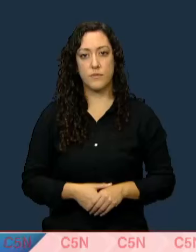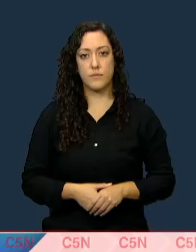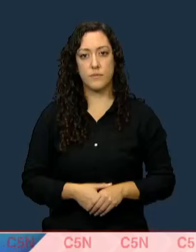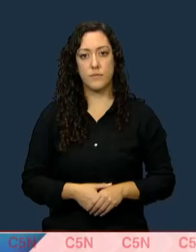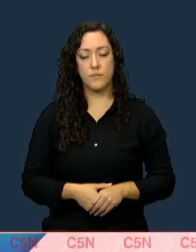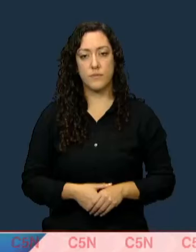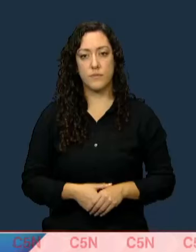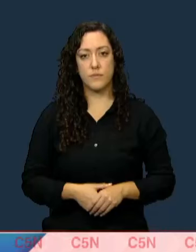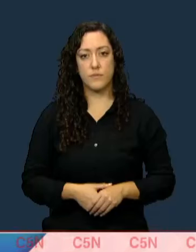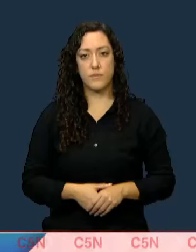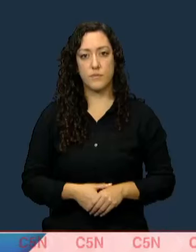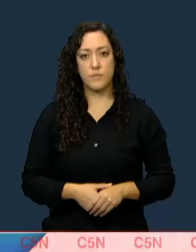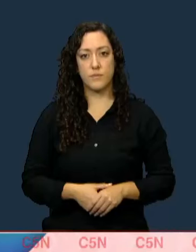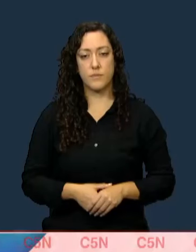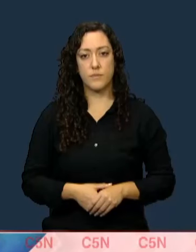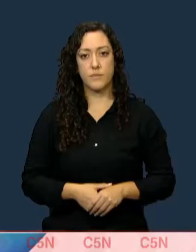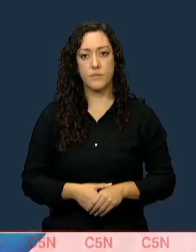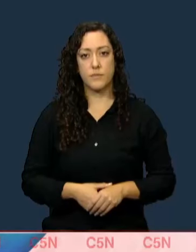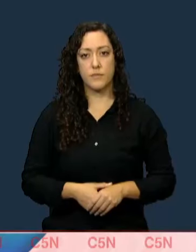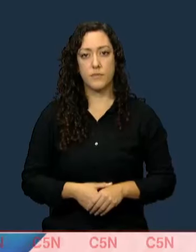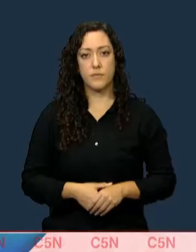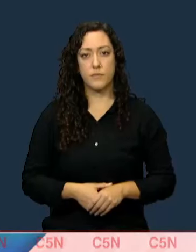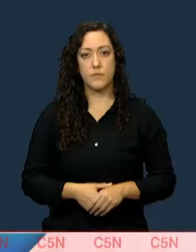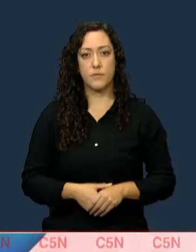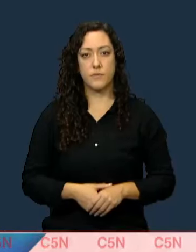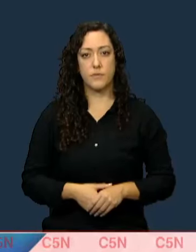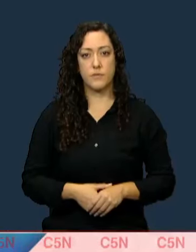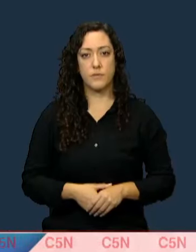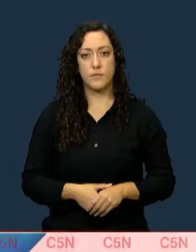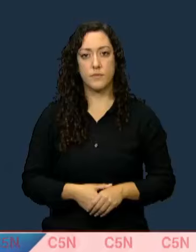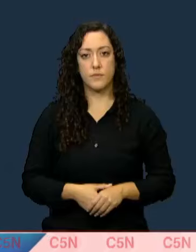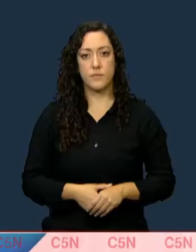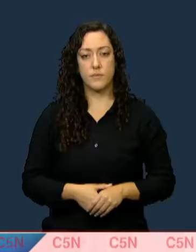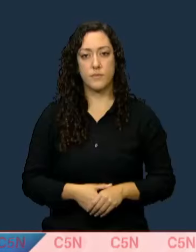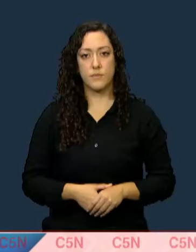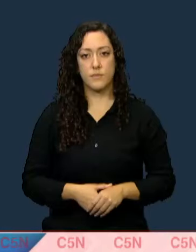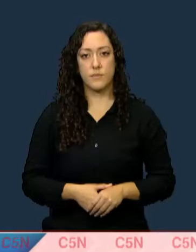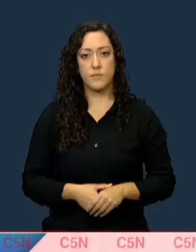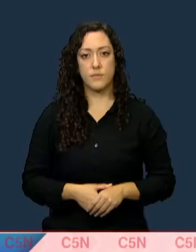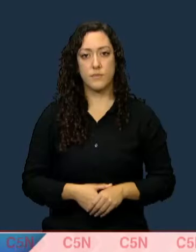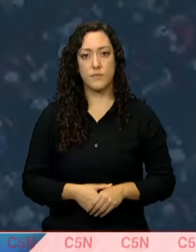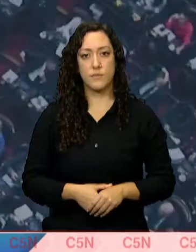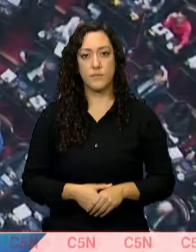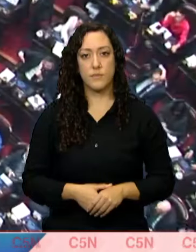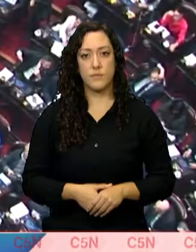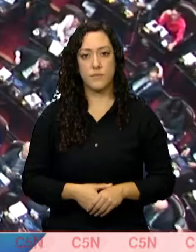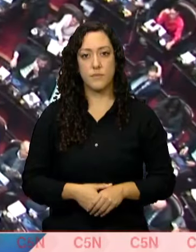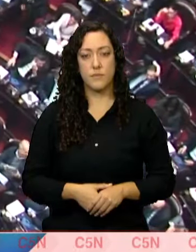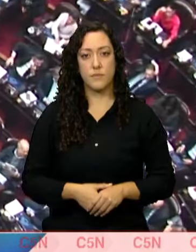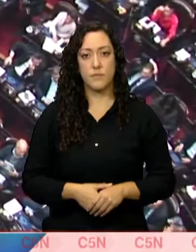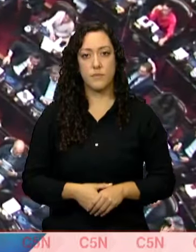El primer capítulo es este. Capítulo, que es la declaración de emergencia. Con delegación de poderes.